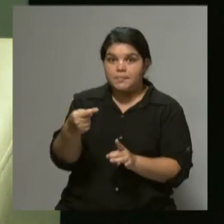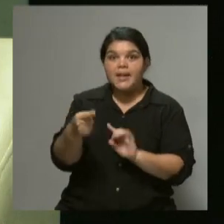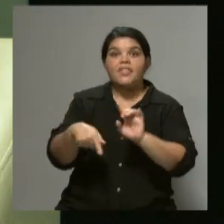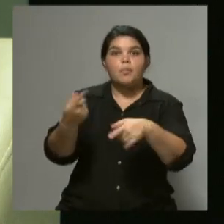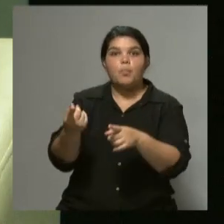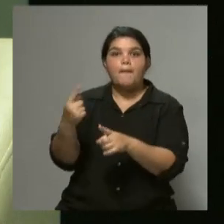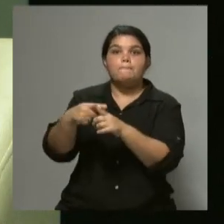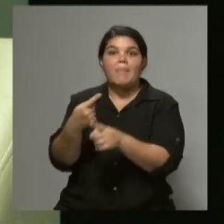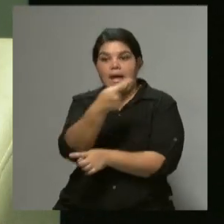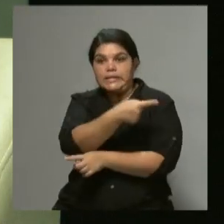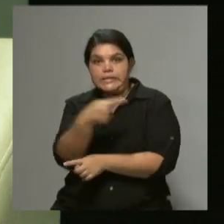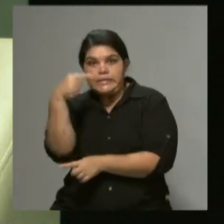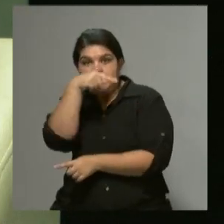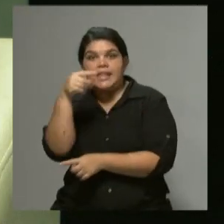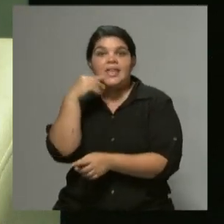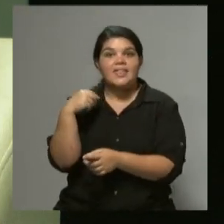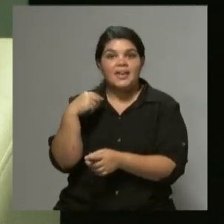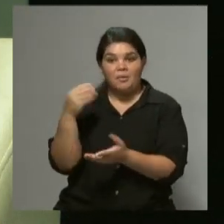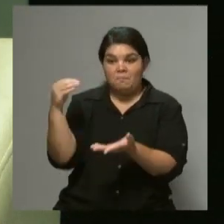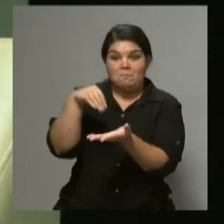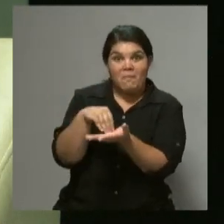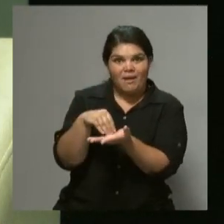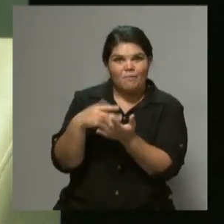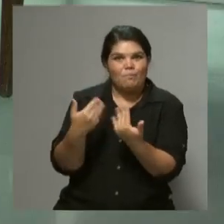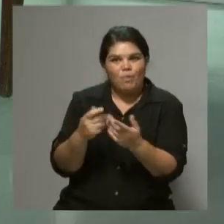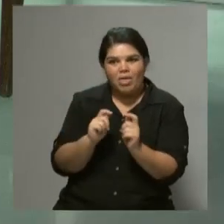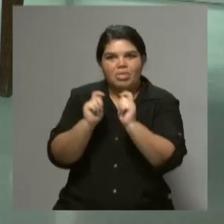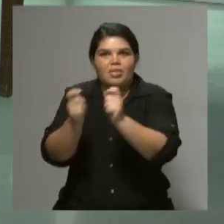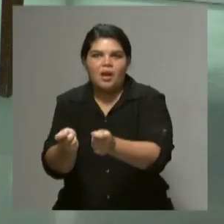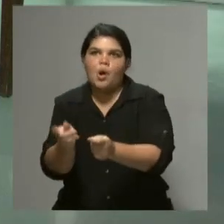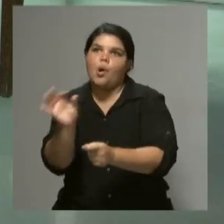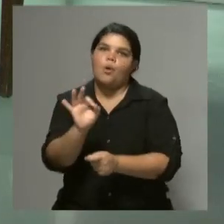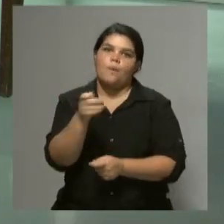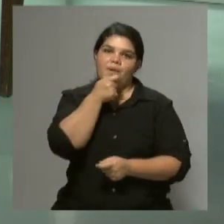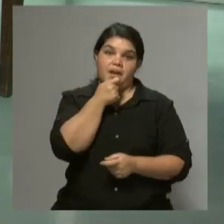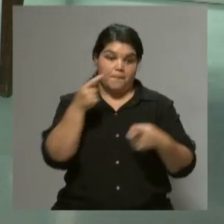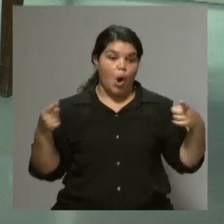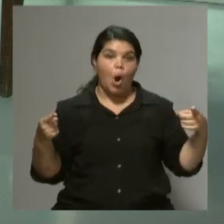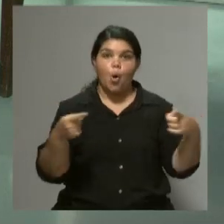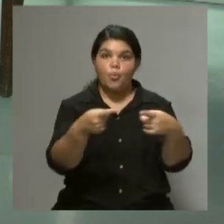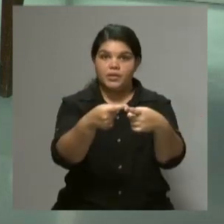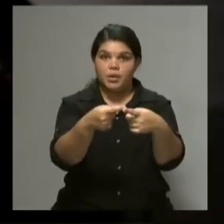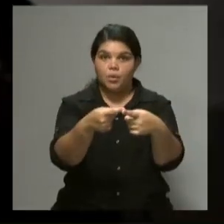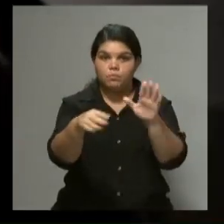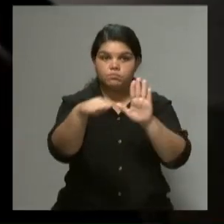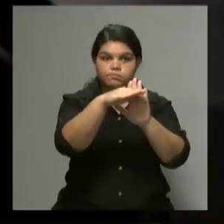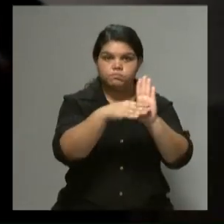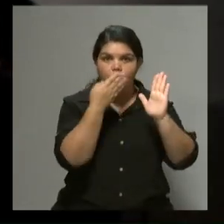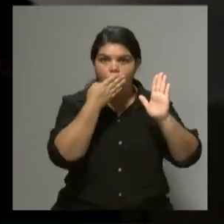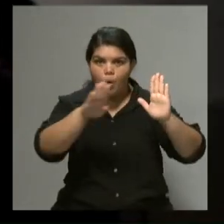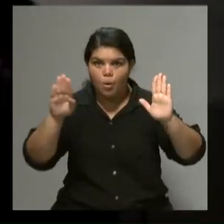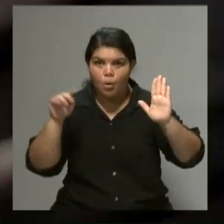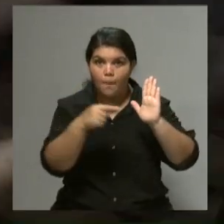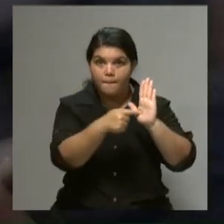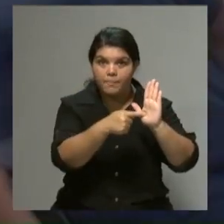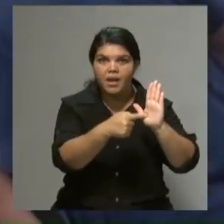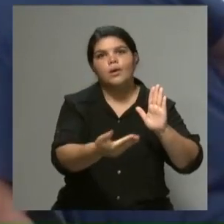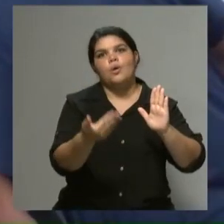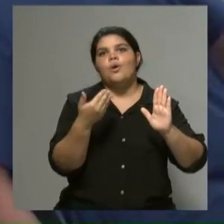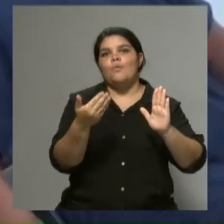las 13 horas. Uh-huh. Si cumpliste con tus objetivos semanales. Claro. Hoy el trabajo es mucho más por objetivo que por